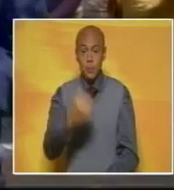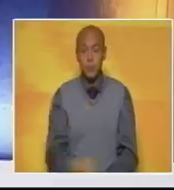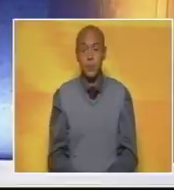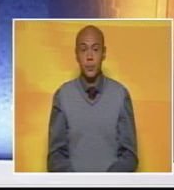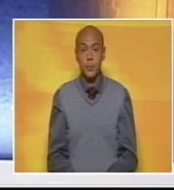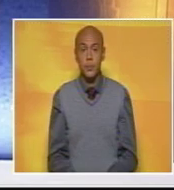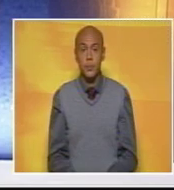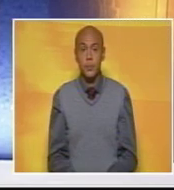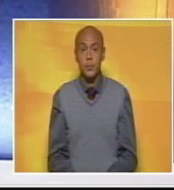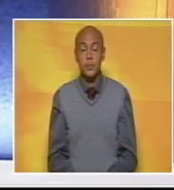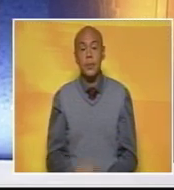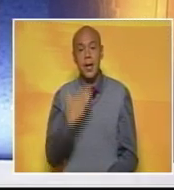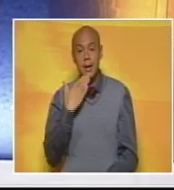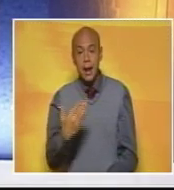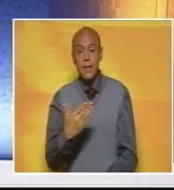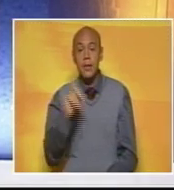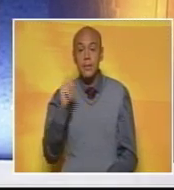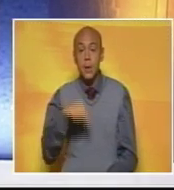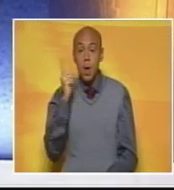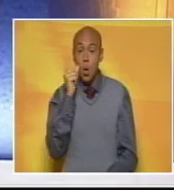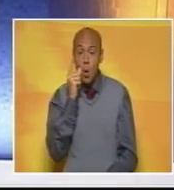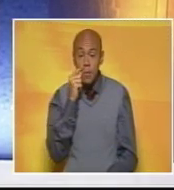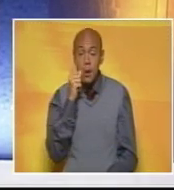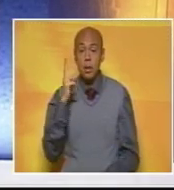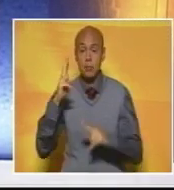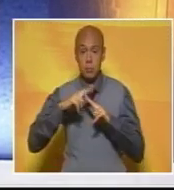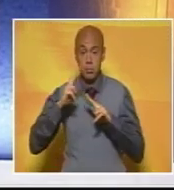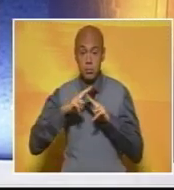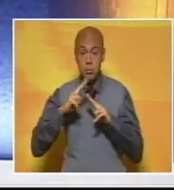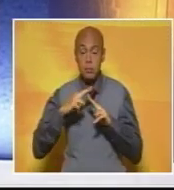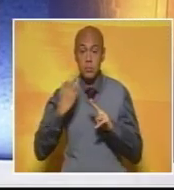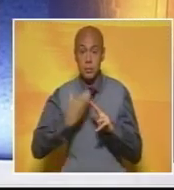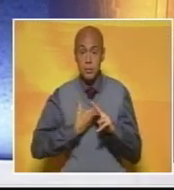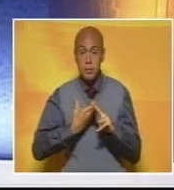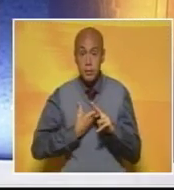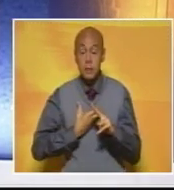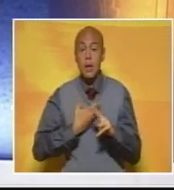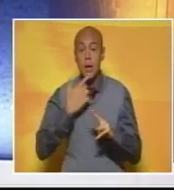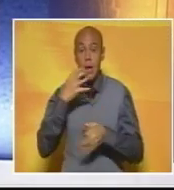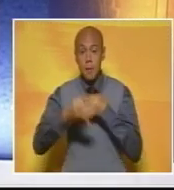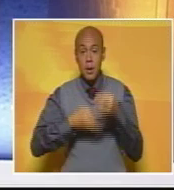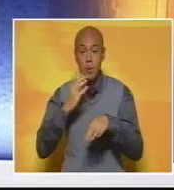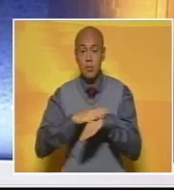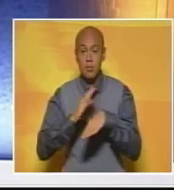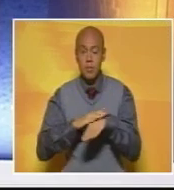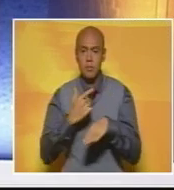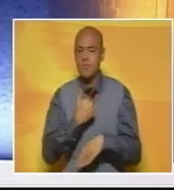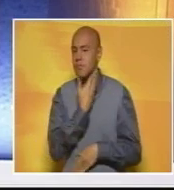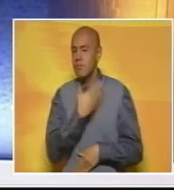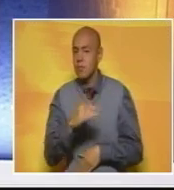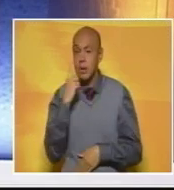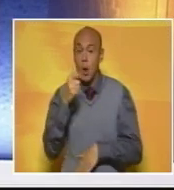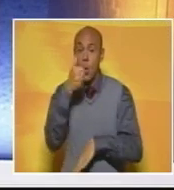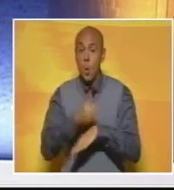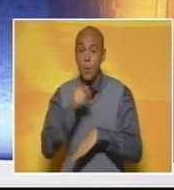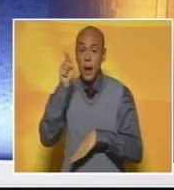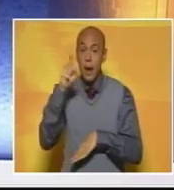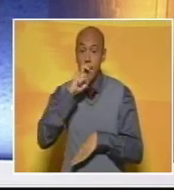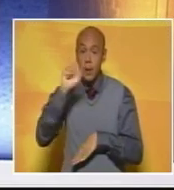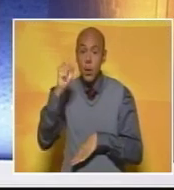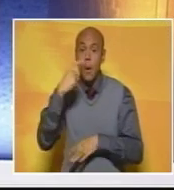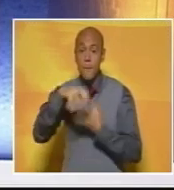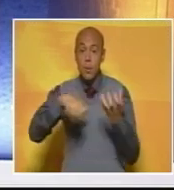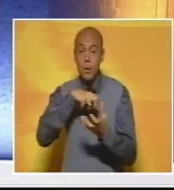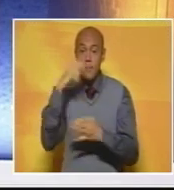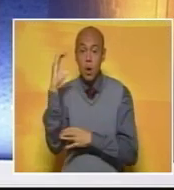Venevisión. Gracias, Luis. El protector del estado Táchira, Freddy Bernal, rechaza que se culpe al presidente Nicolás Maduro de los hechos ocurridos en Colombia.